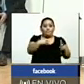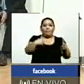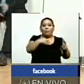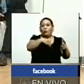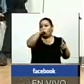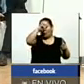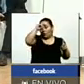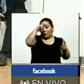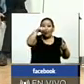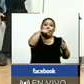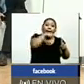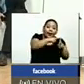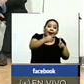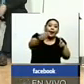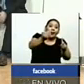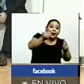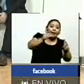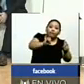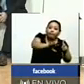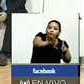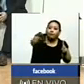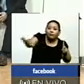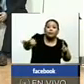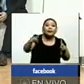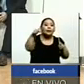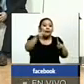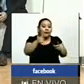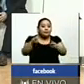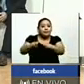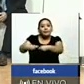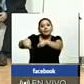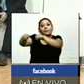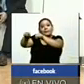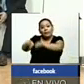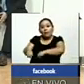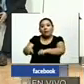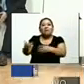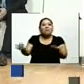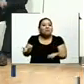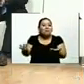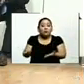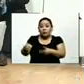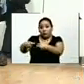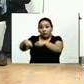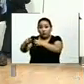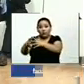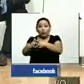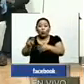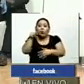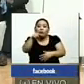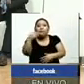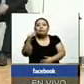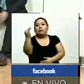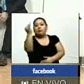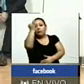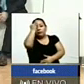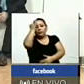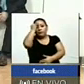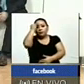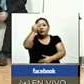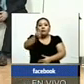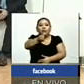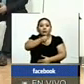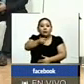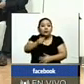nos va a dar más información sobre este programa y sobre este convenio que se va a firmar con Estados Unidos para que usted tenga clara toda la información a